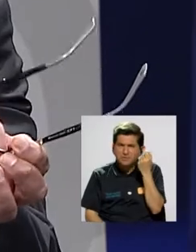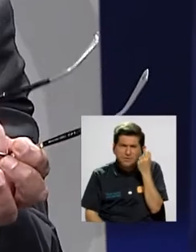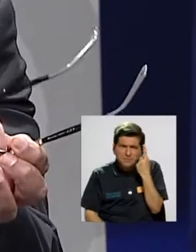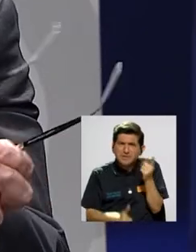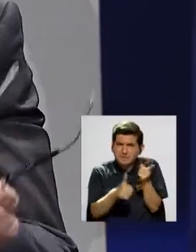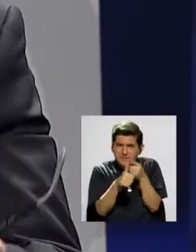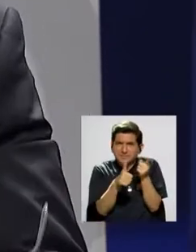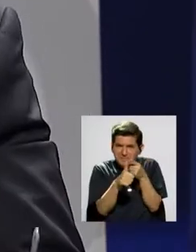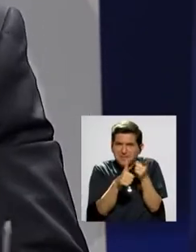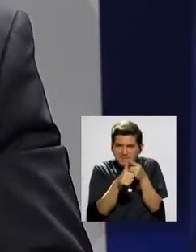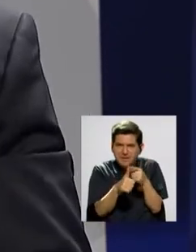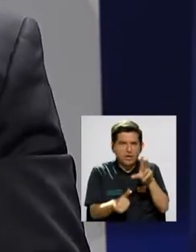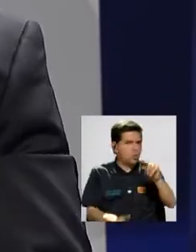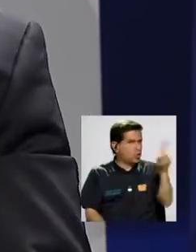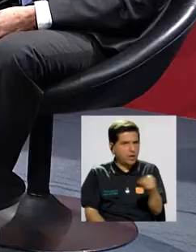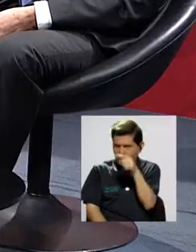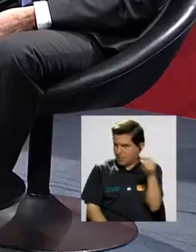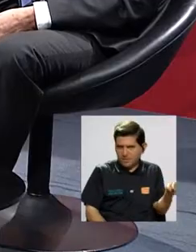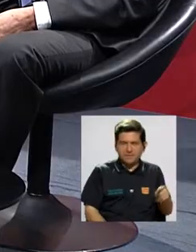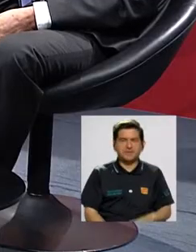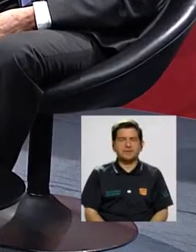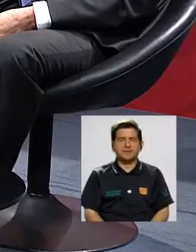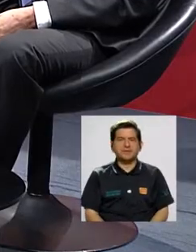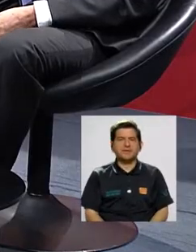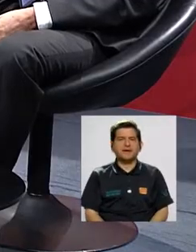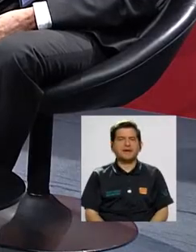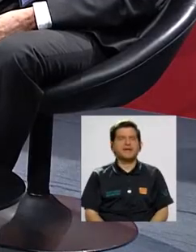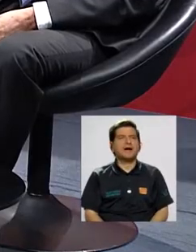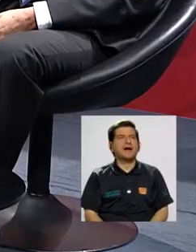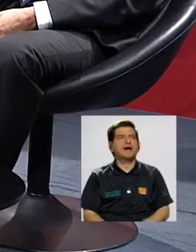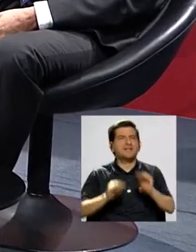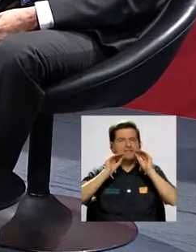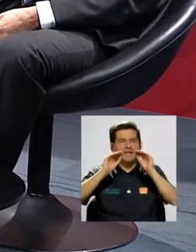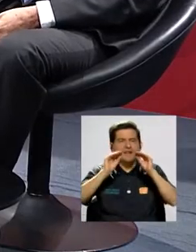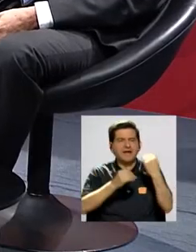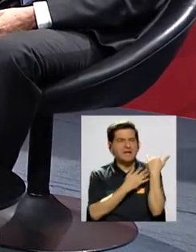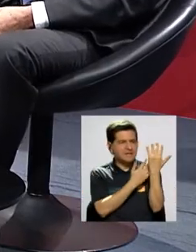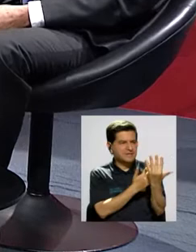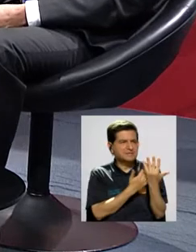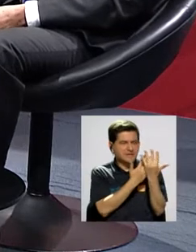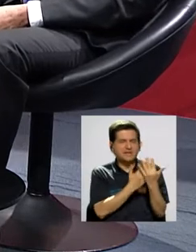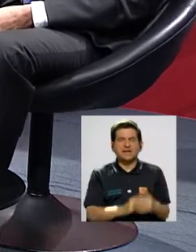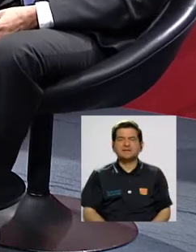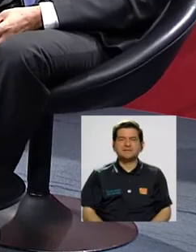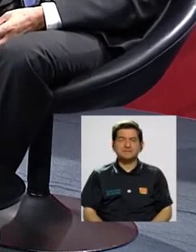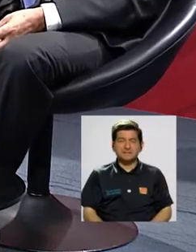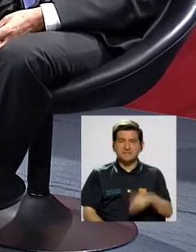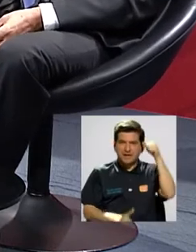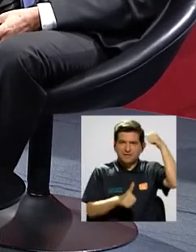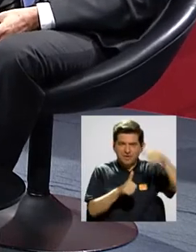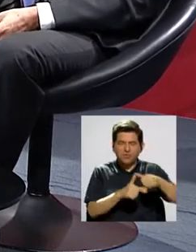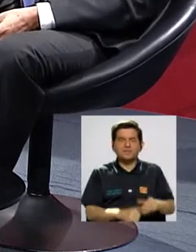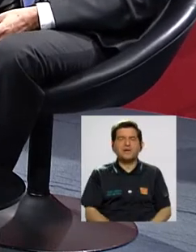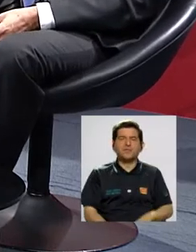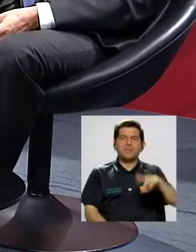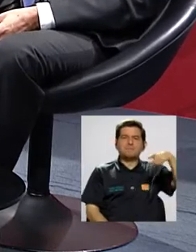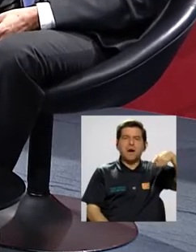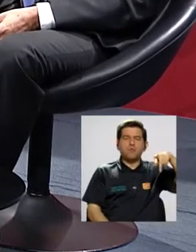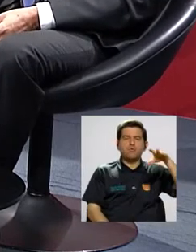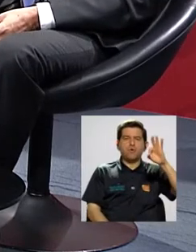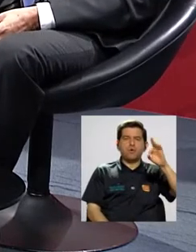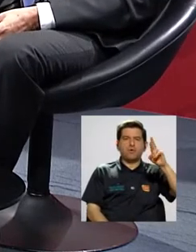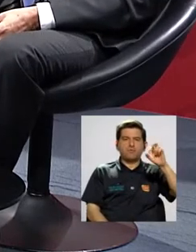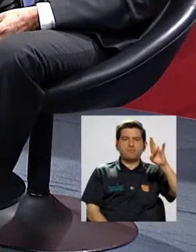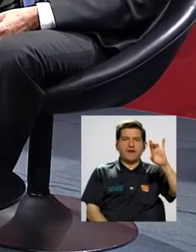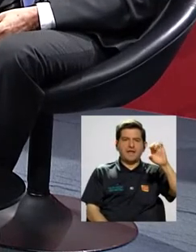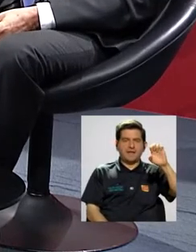comprenderlo, en vez de descalificarlo. Sí, casi que de la pedagogía de la esperanza, del oprimido a la esperanza, recordando a Freire. Estamos en